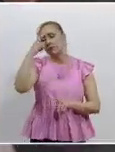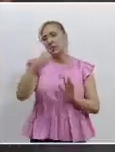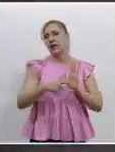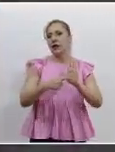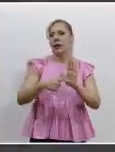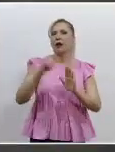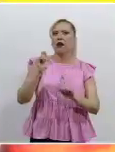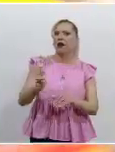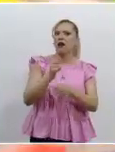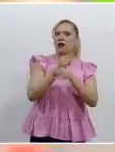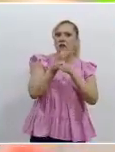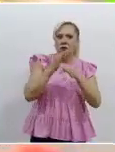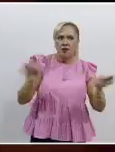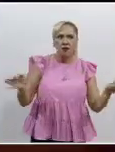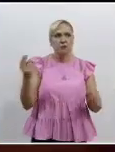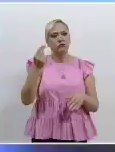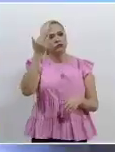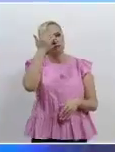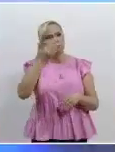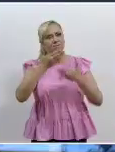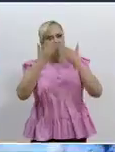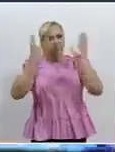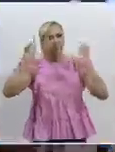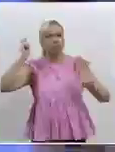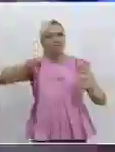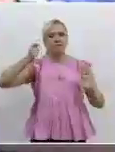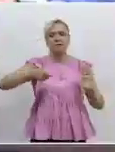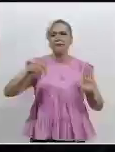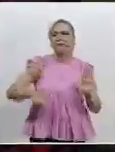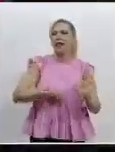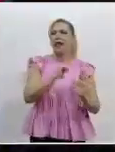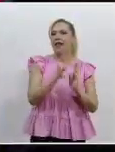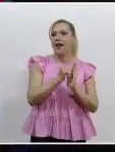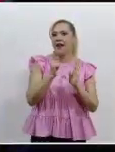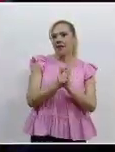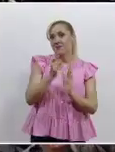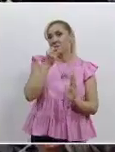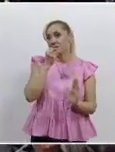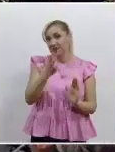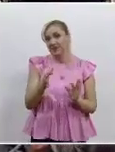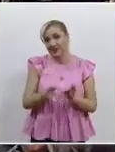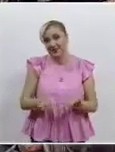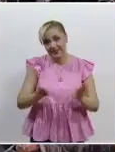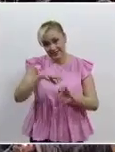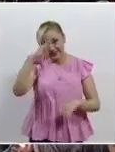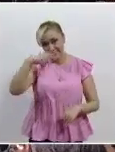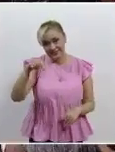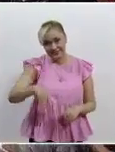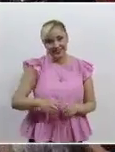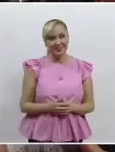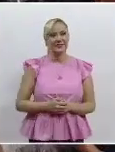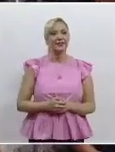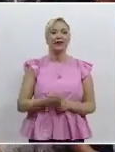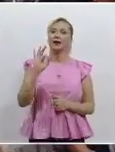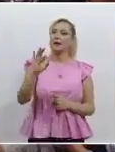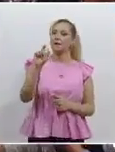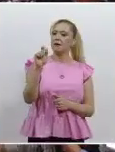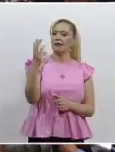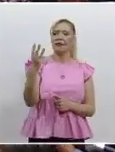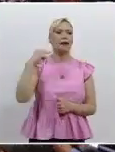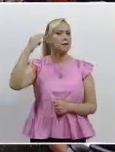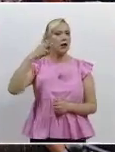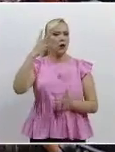la información judicial y al fortalecimiento de la cultura de la legalidad en nuestro país. A partir del 23 de